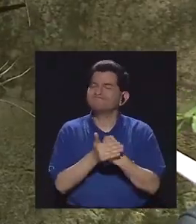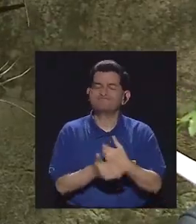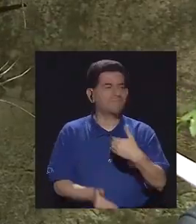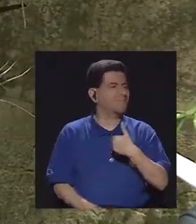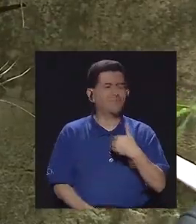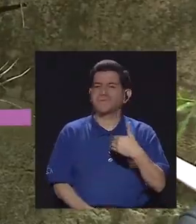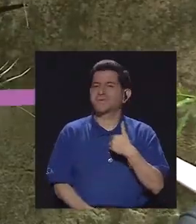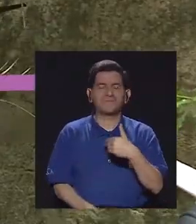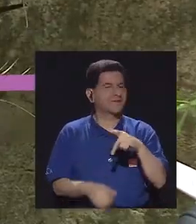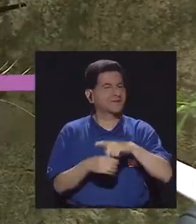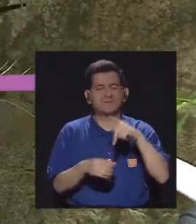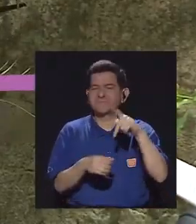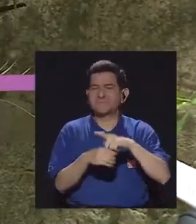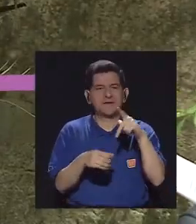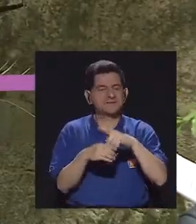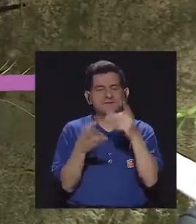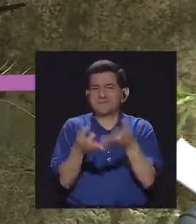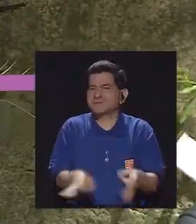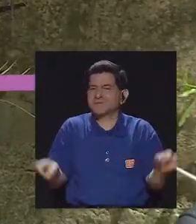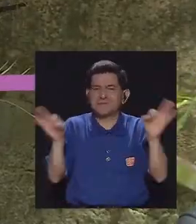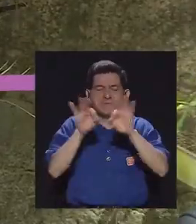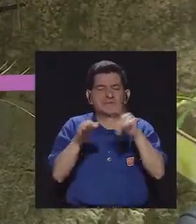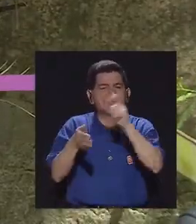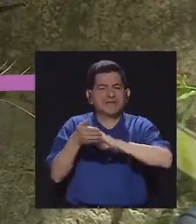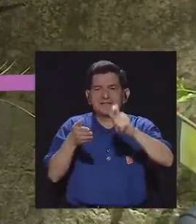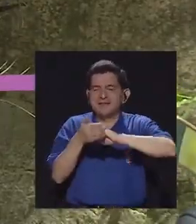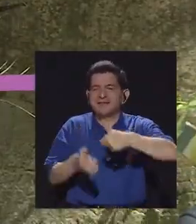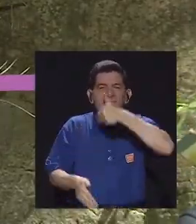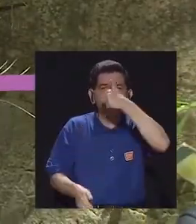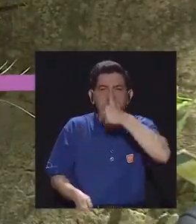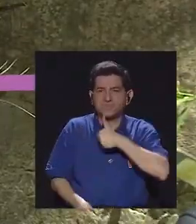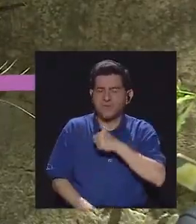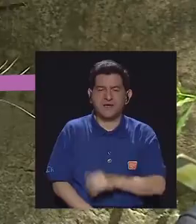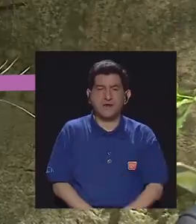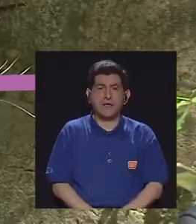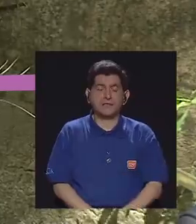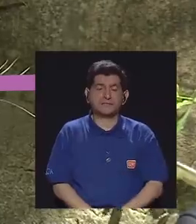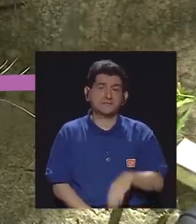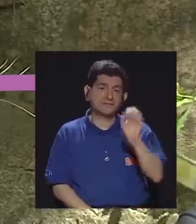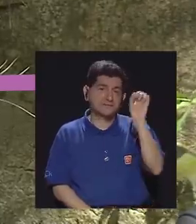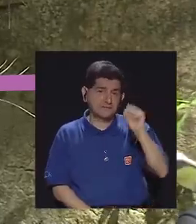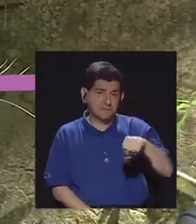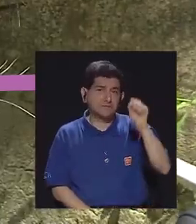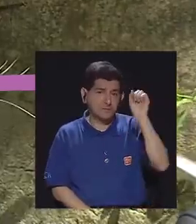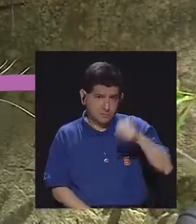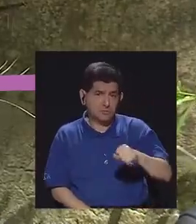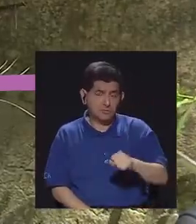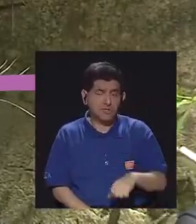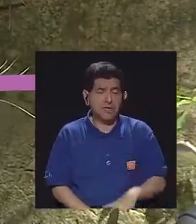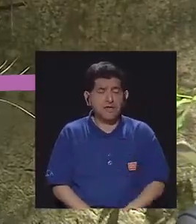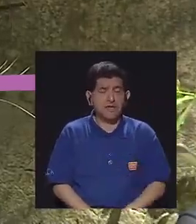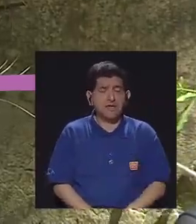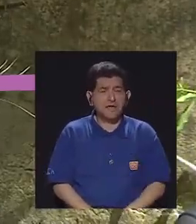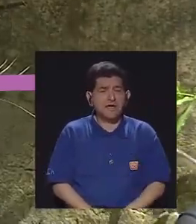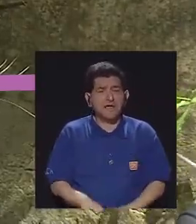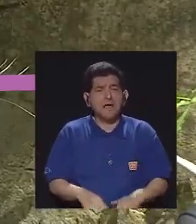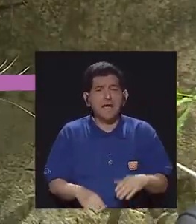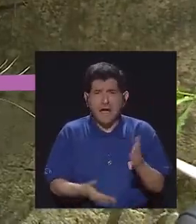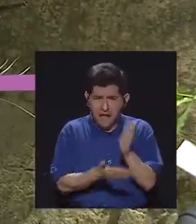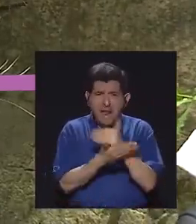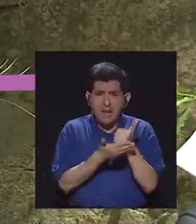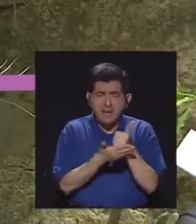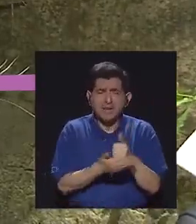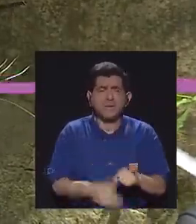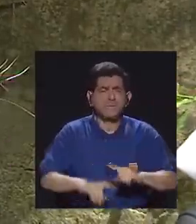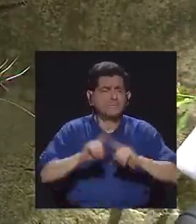no tenemos gran participación de las escuelas privadas, ¿verdad? Sí tenemos, pero son pocas las